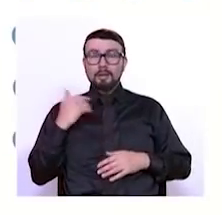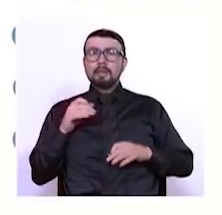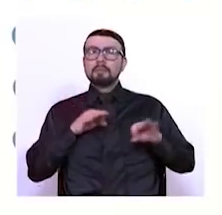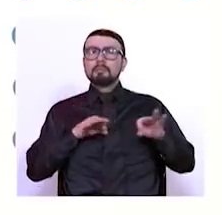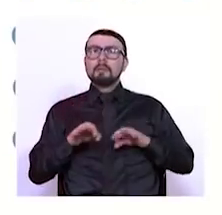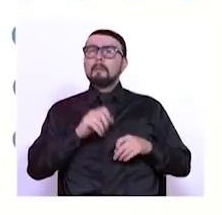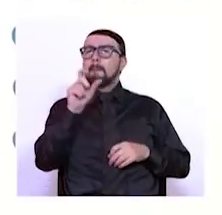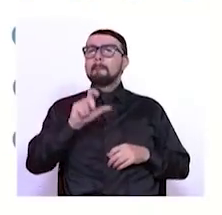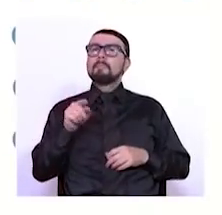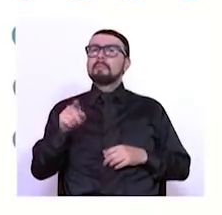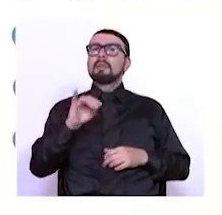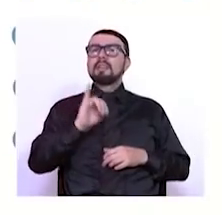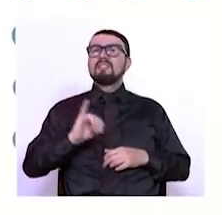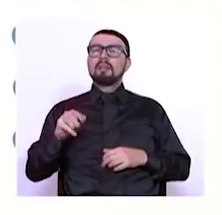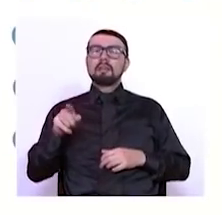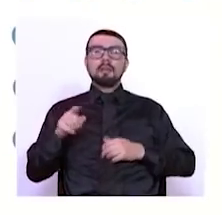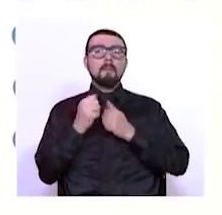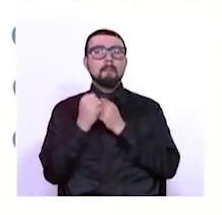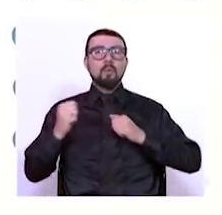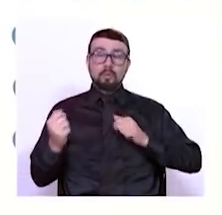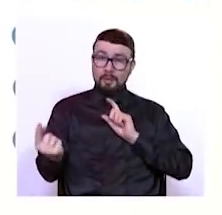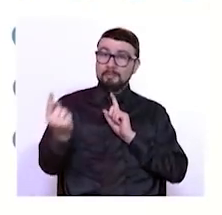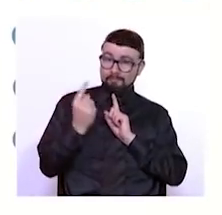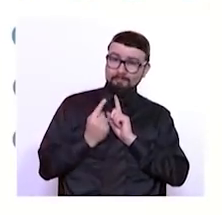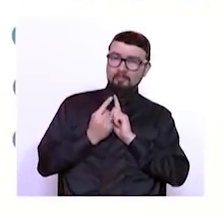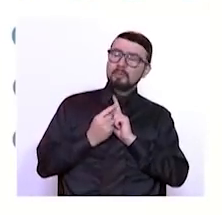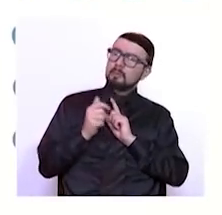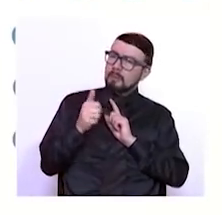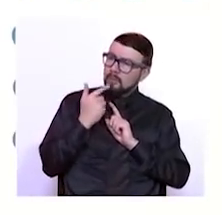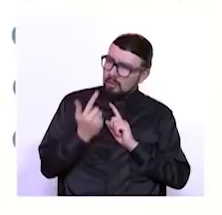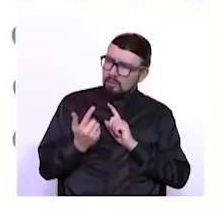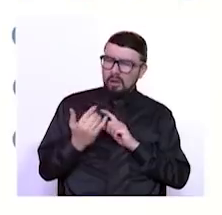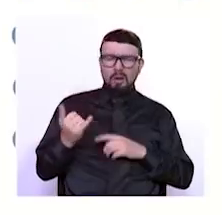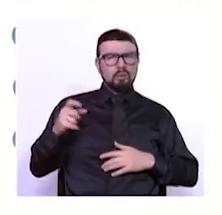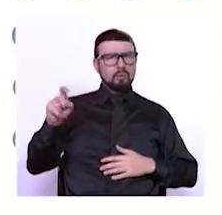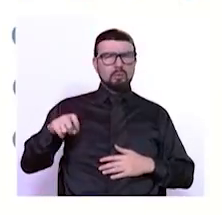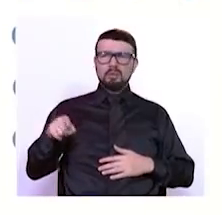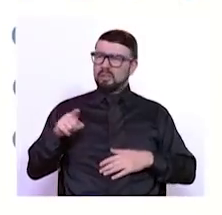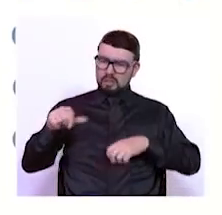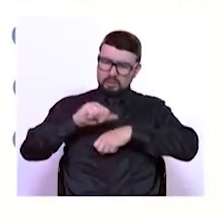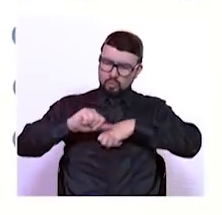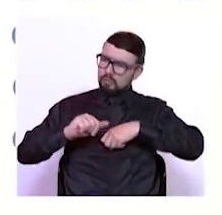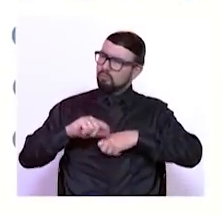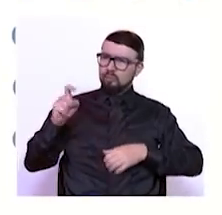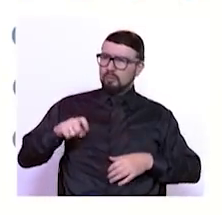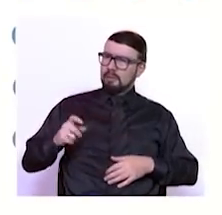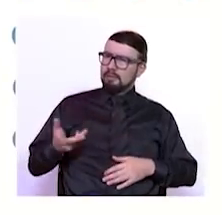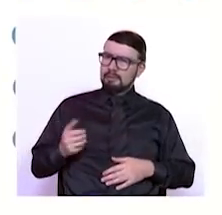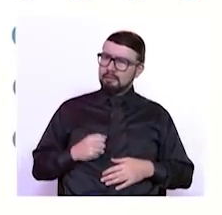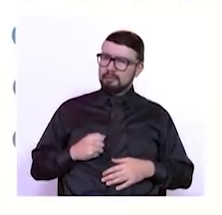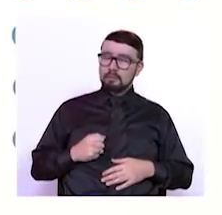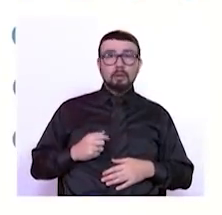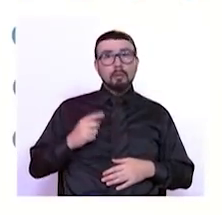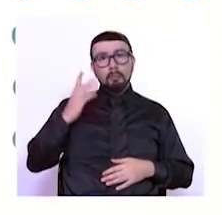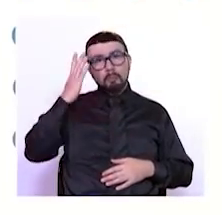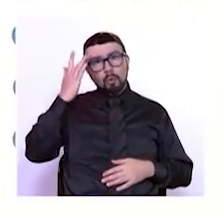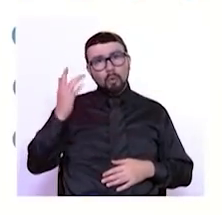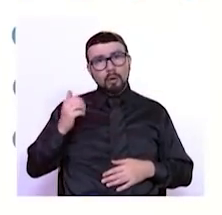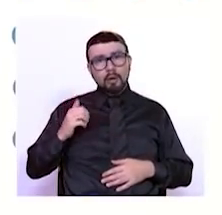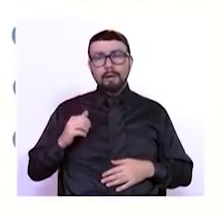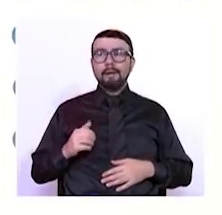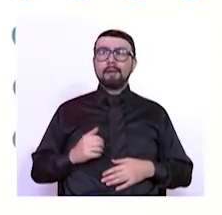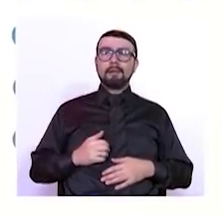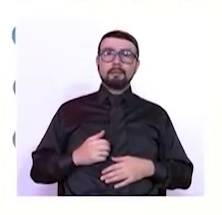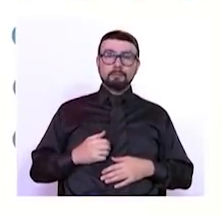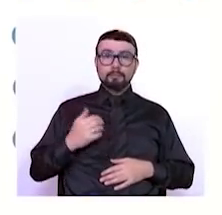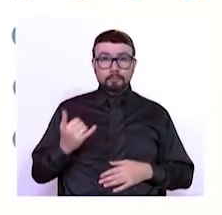de Ibagué y de Bogotá que no había necesidad de haber llegado a la cirugía. ¿Por qué? Porque al